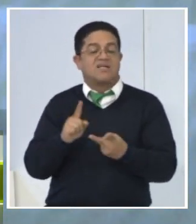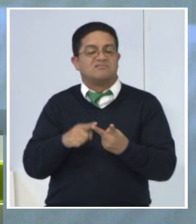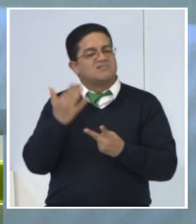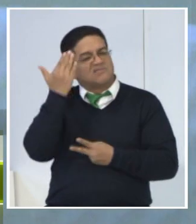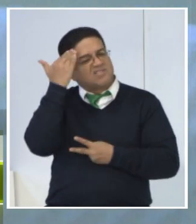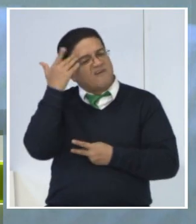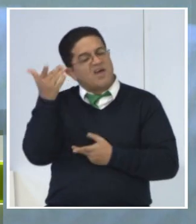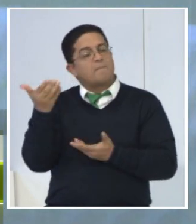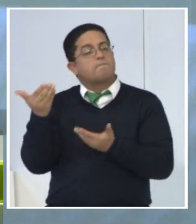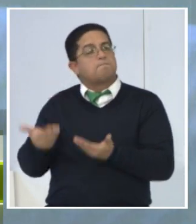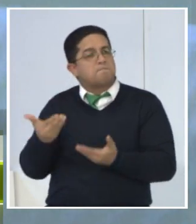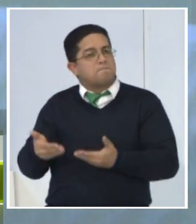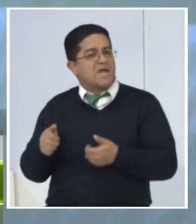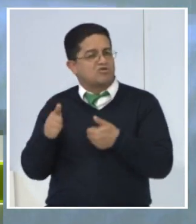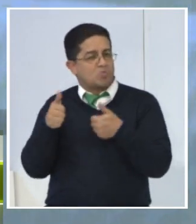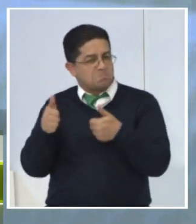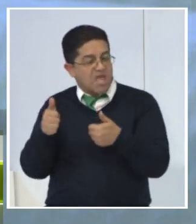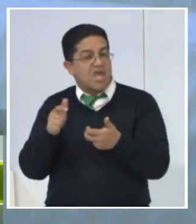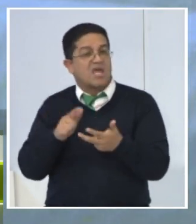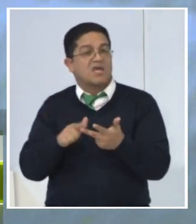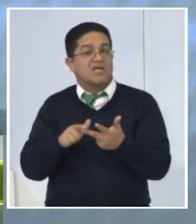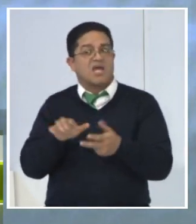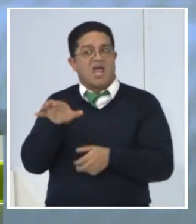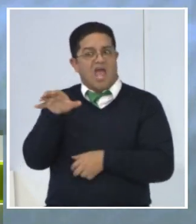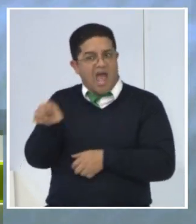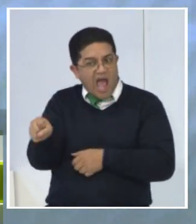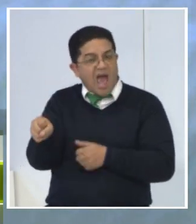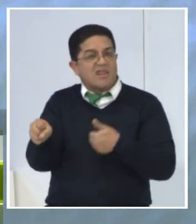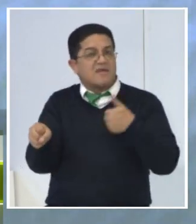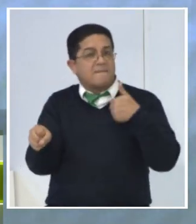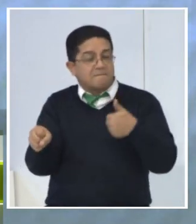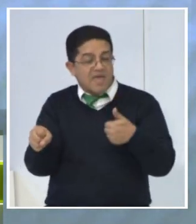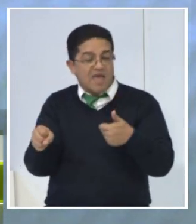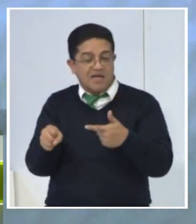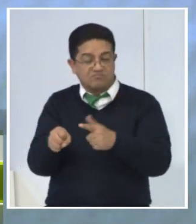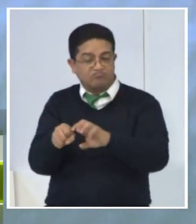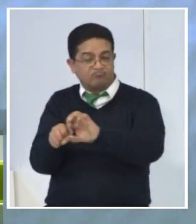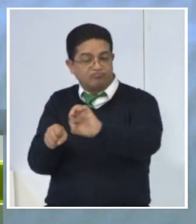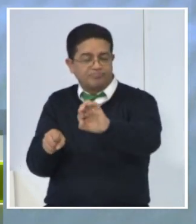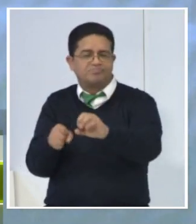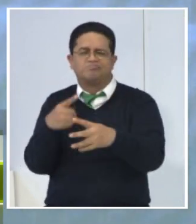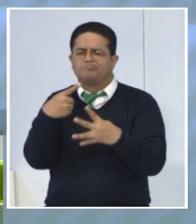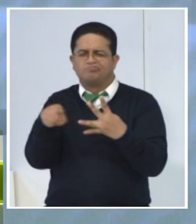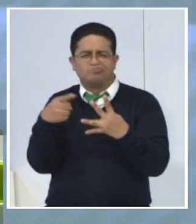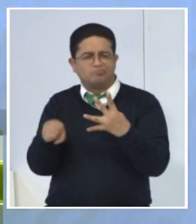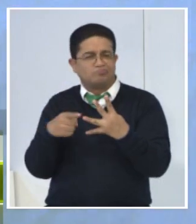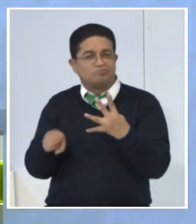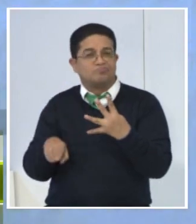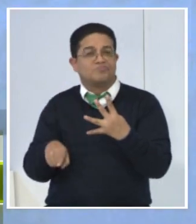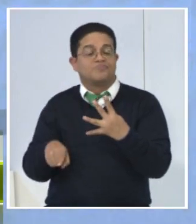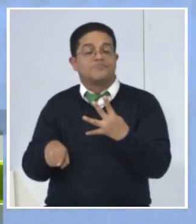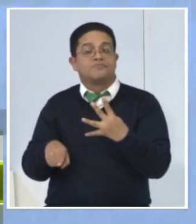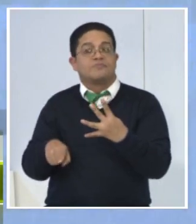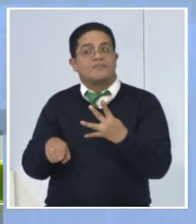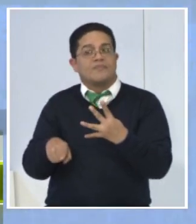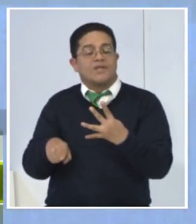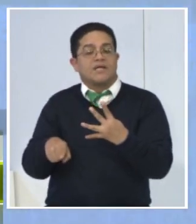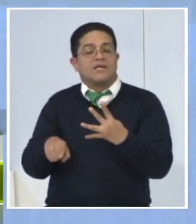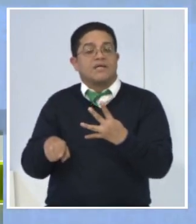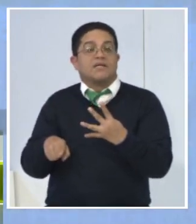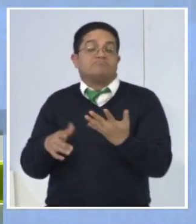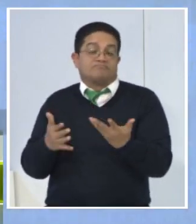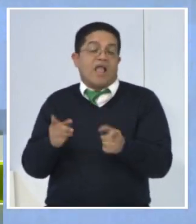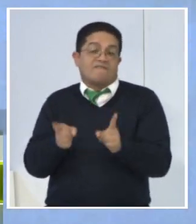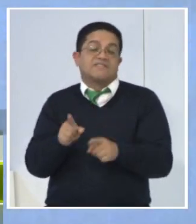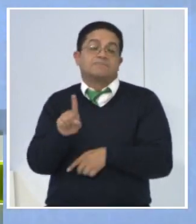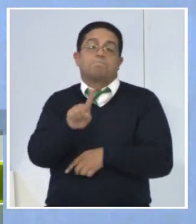si es el peso adecuado, si es el agarre adecuado, si es el espesor del mango adecuado, una serie de características que, preguntándole inclusive